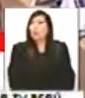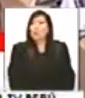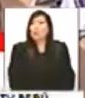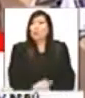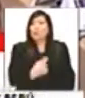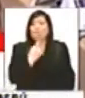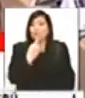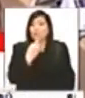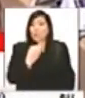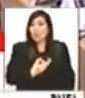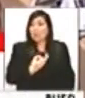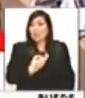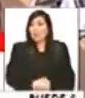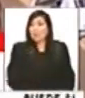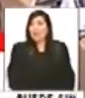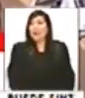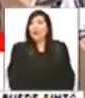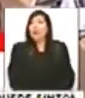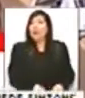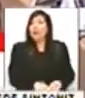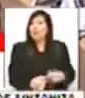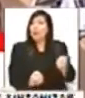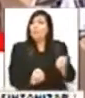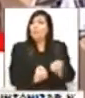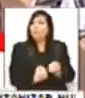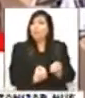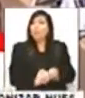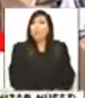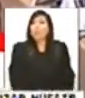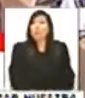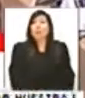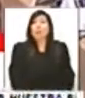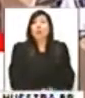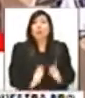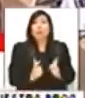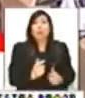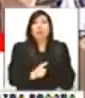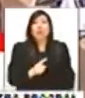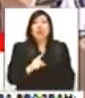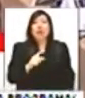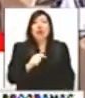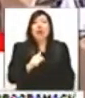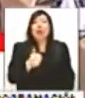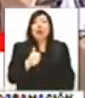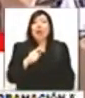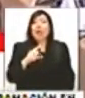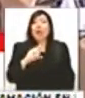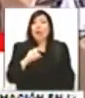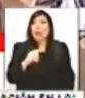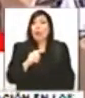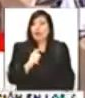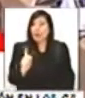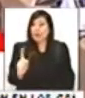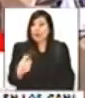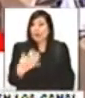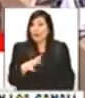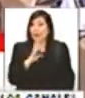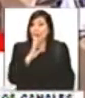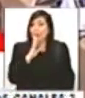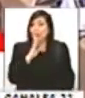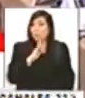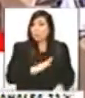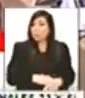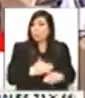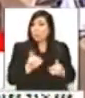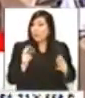esa es la verdad. Y también mi respaldo a Lourdes Alcorta, a Luz Salgado, a los congresistas que ya se han expresado sobre